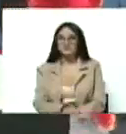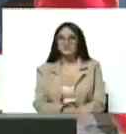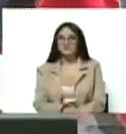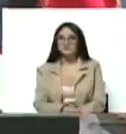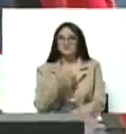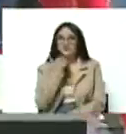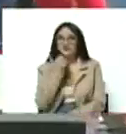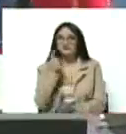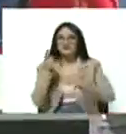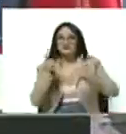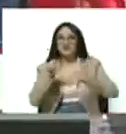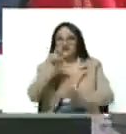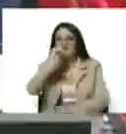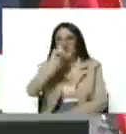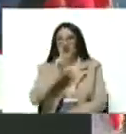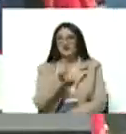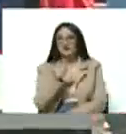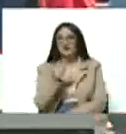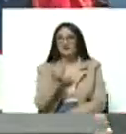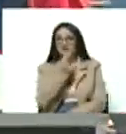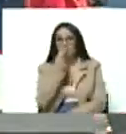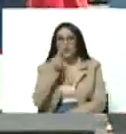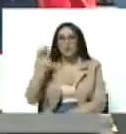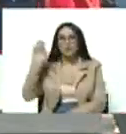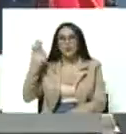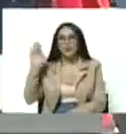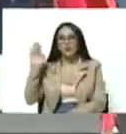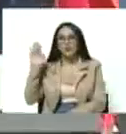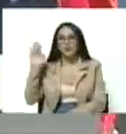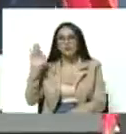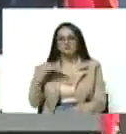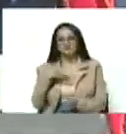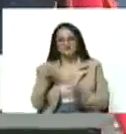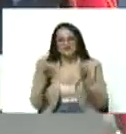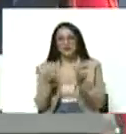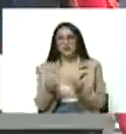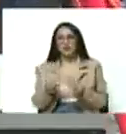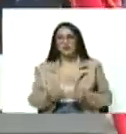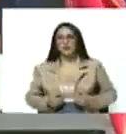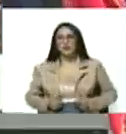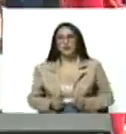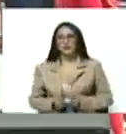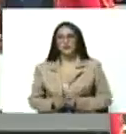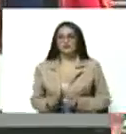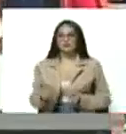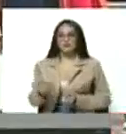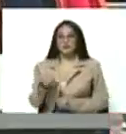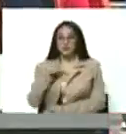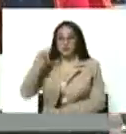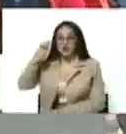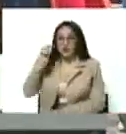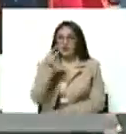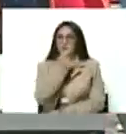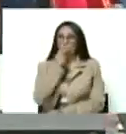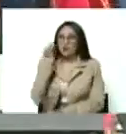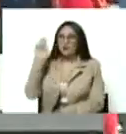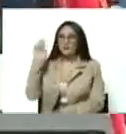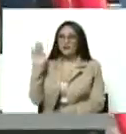Ya yo voy para 60. Pero les juro y les aseguro que cada vez que me acuerdo de este